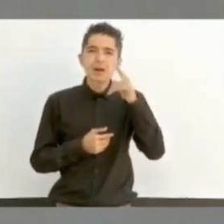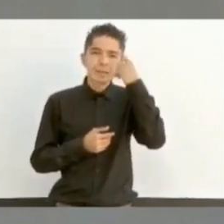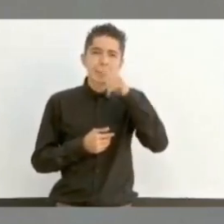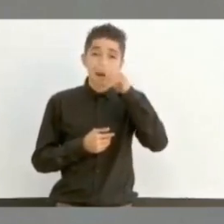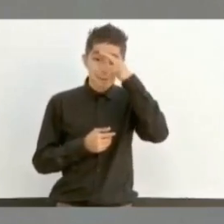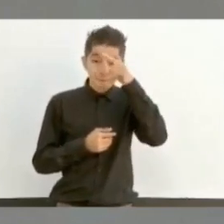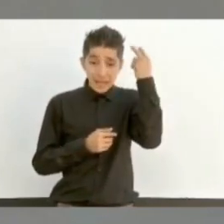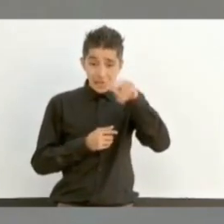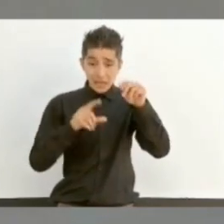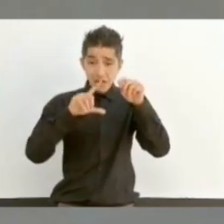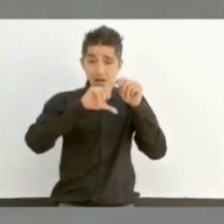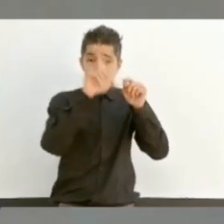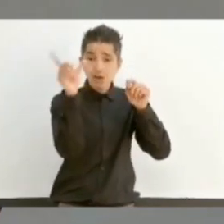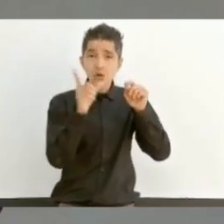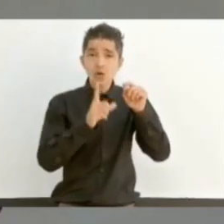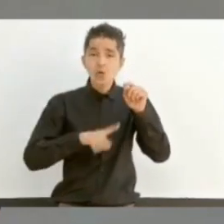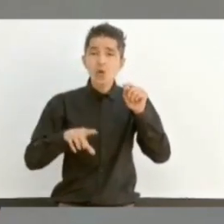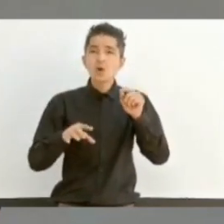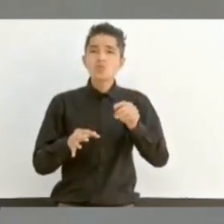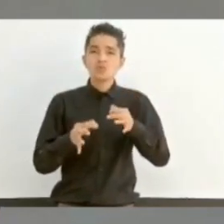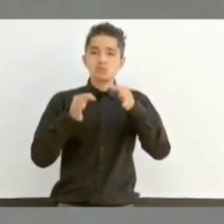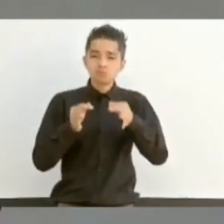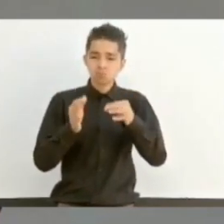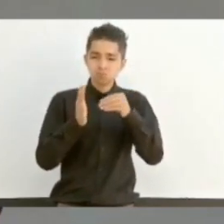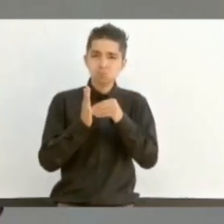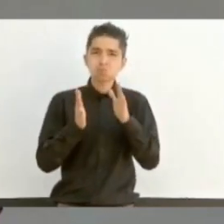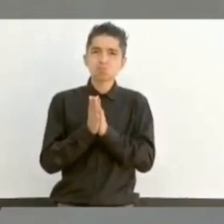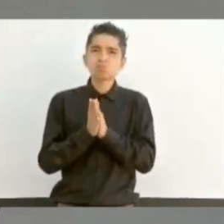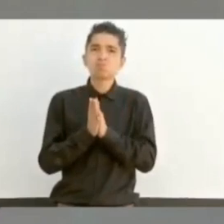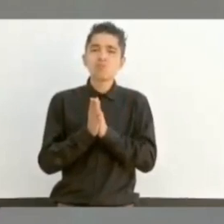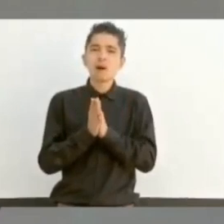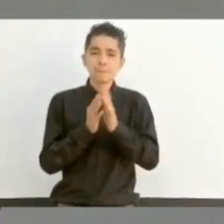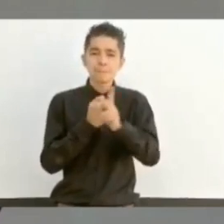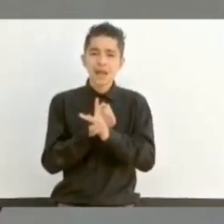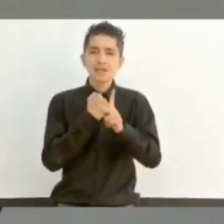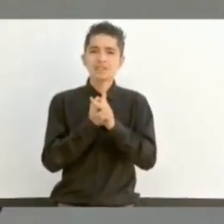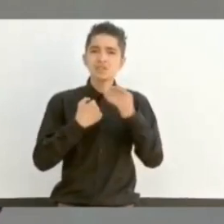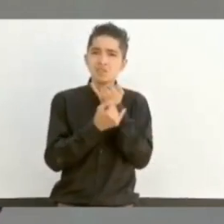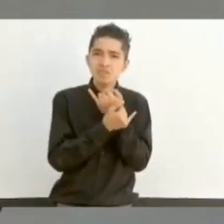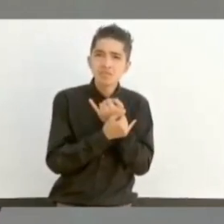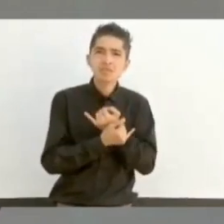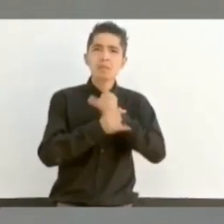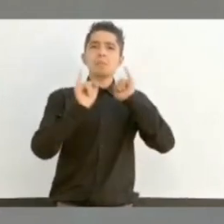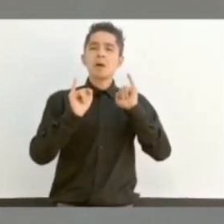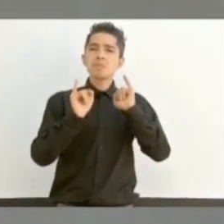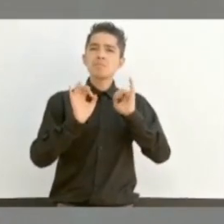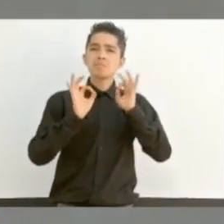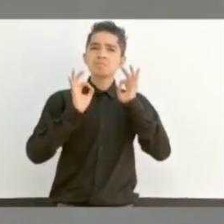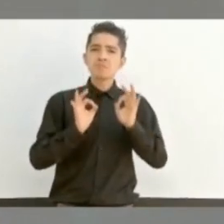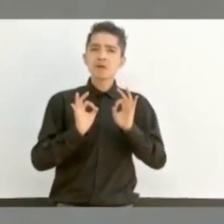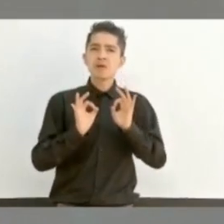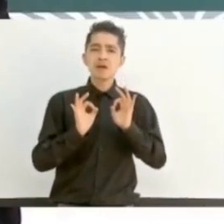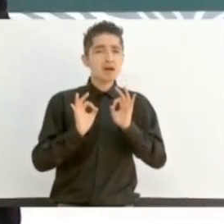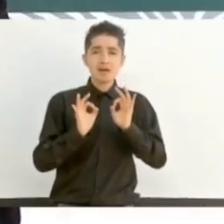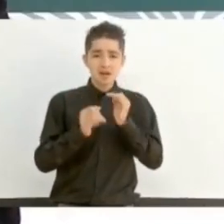México se constituyera como país independiente y soberano.